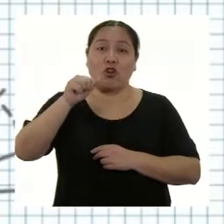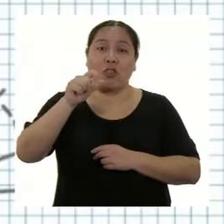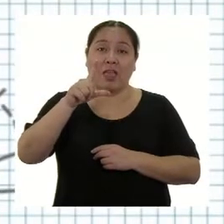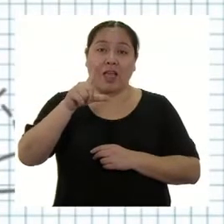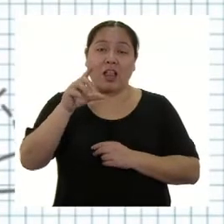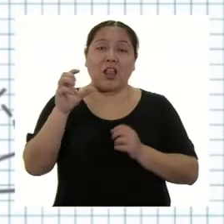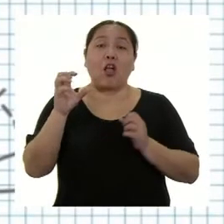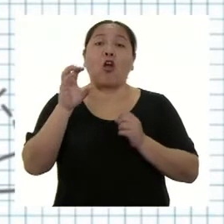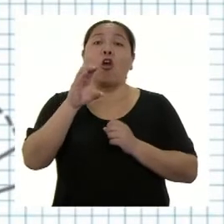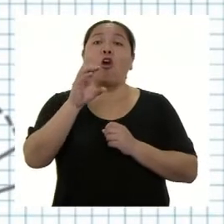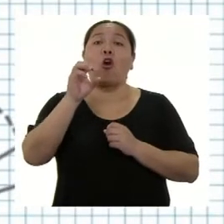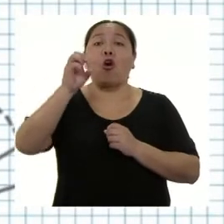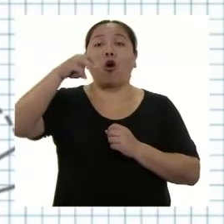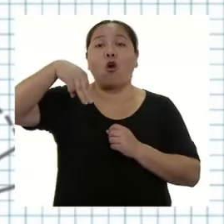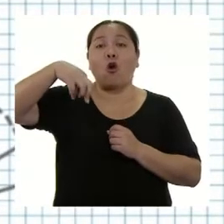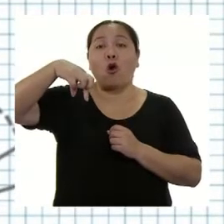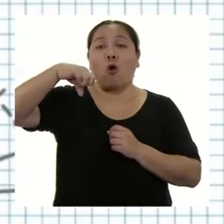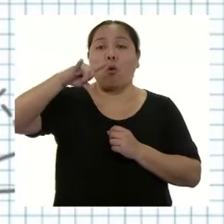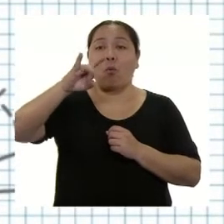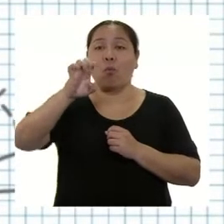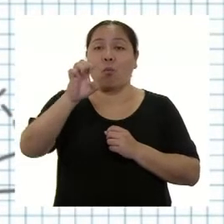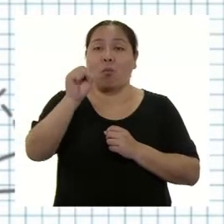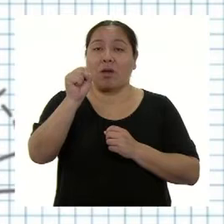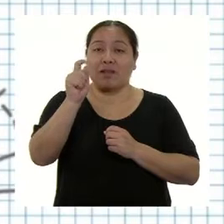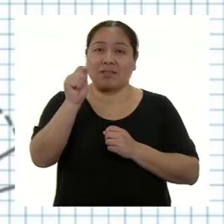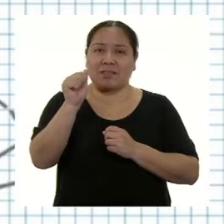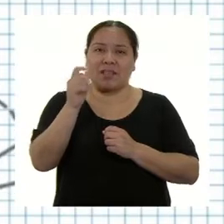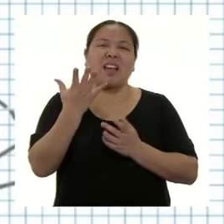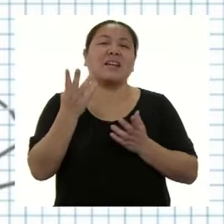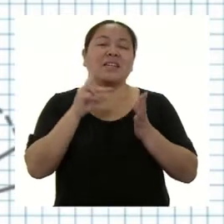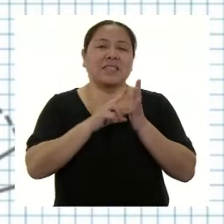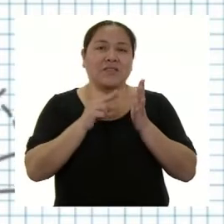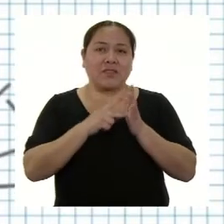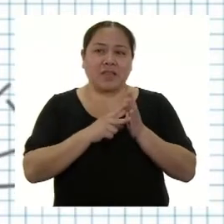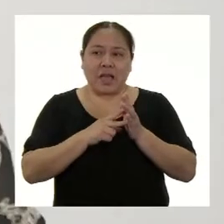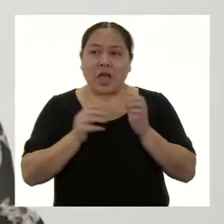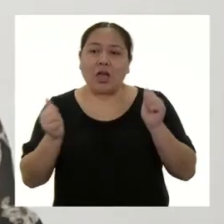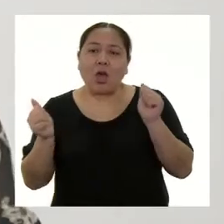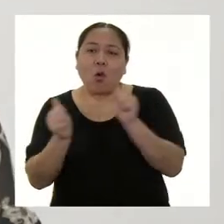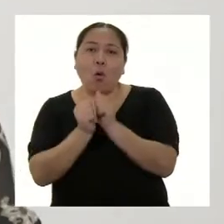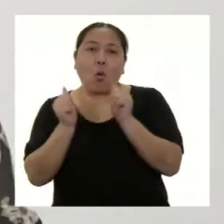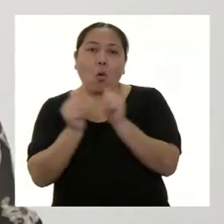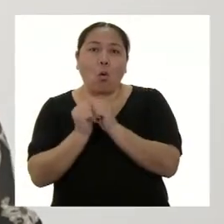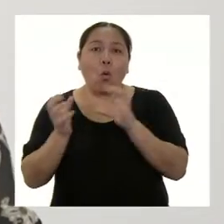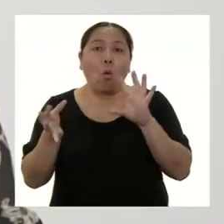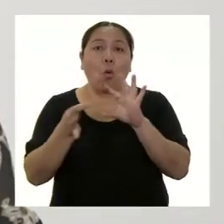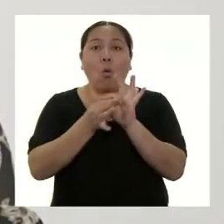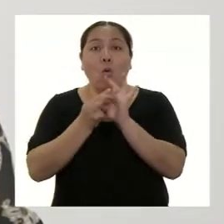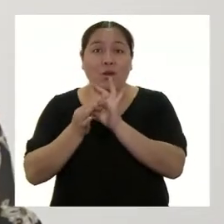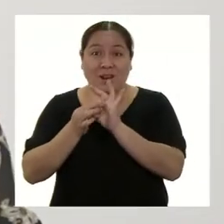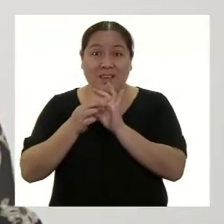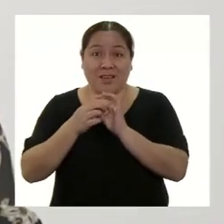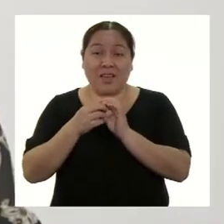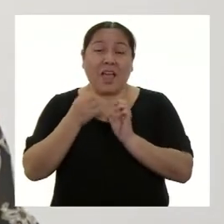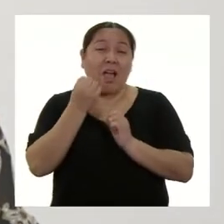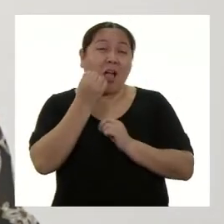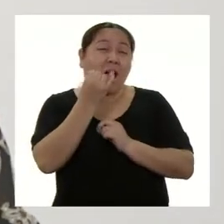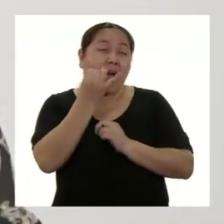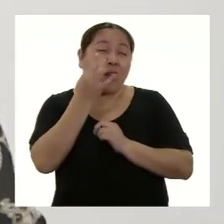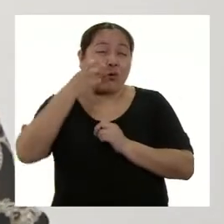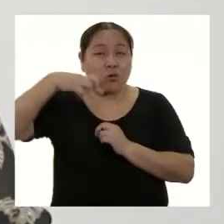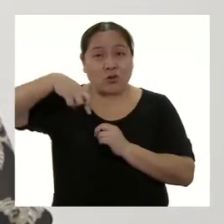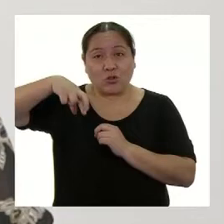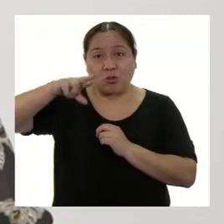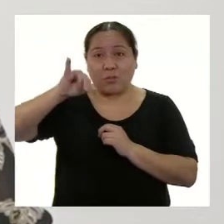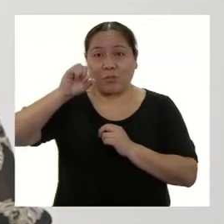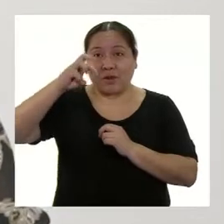forma tridimensional compuesta es aquella que combina distintos prismas. Y para modelarlas requerimos al